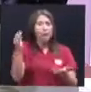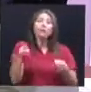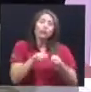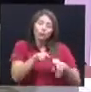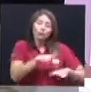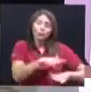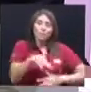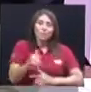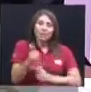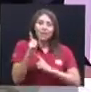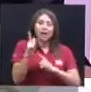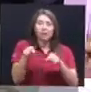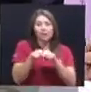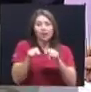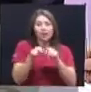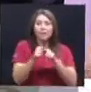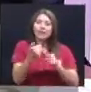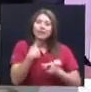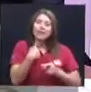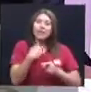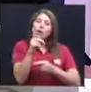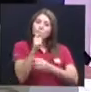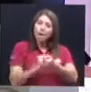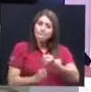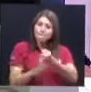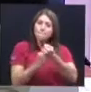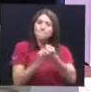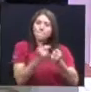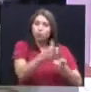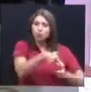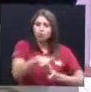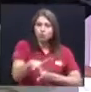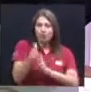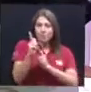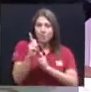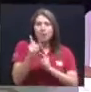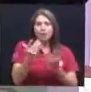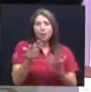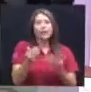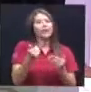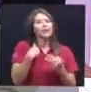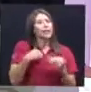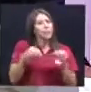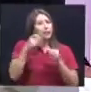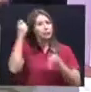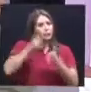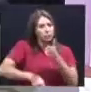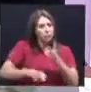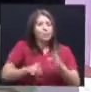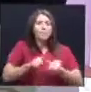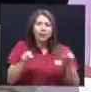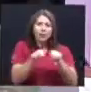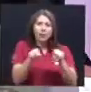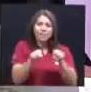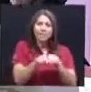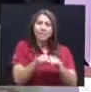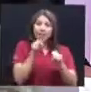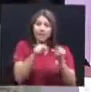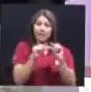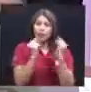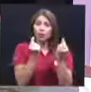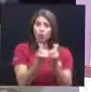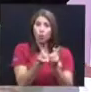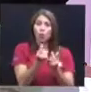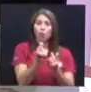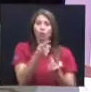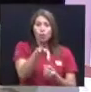tiene eh eh derivaciones un poco más radicales digámoslo así pero fue también electo en